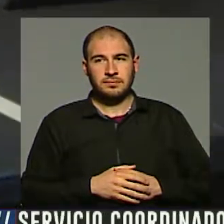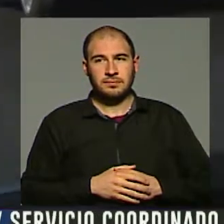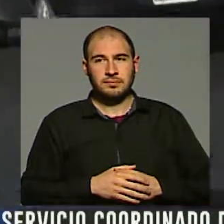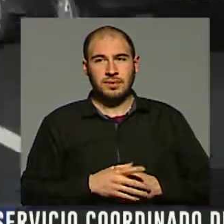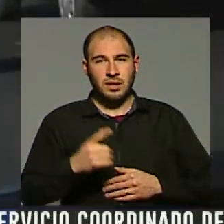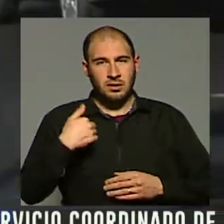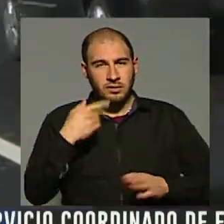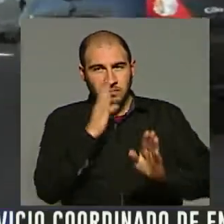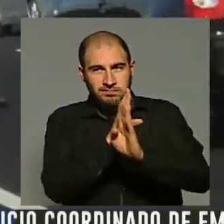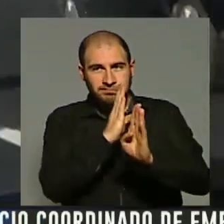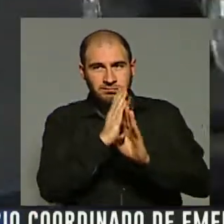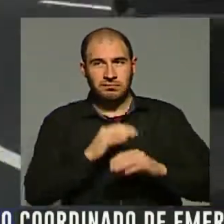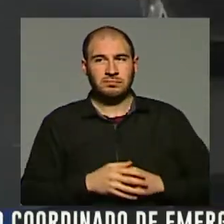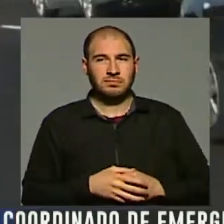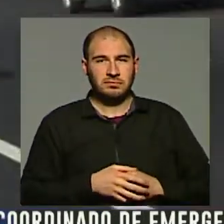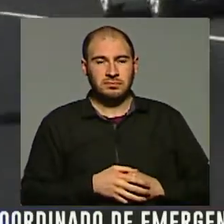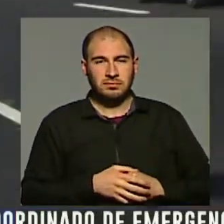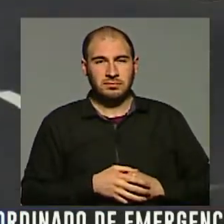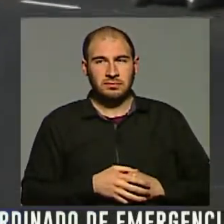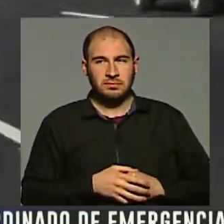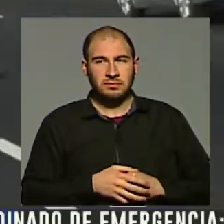Yo lo estoy siguiendo.